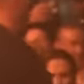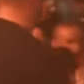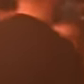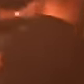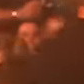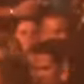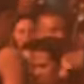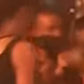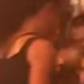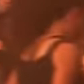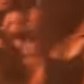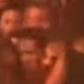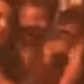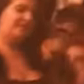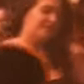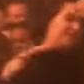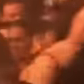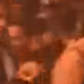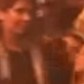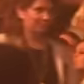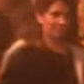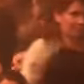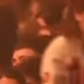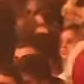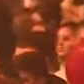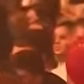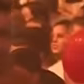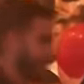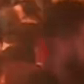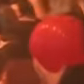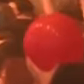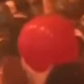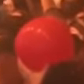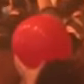que supongo no tendrán absolutamente ni un segundo de desperdicio.